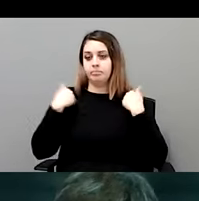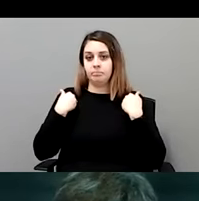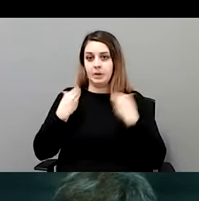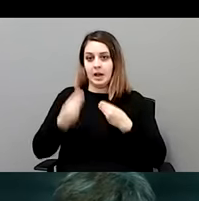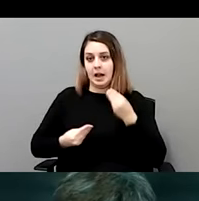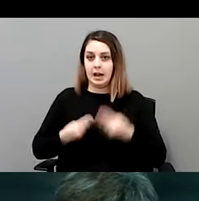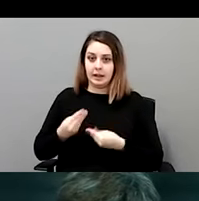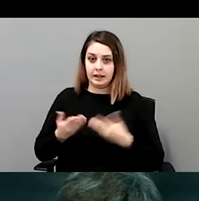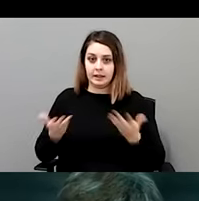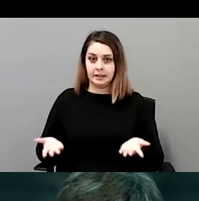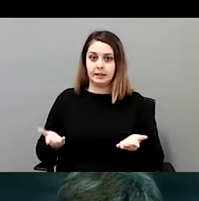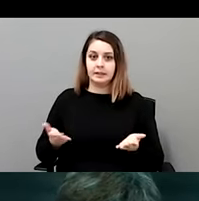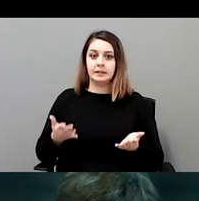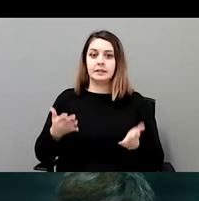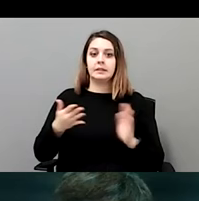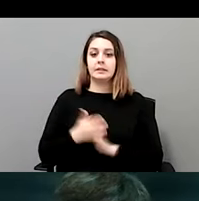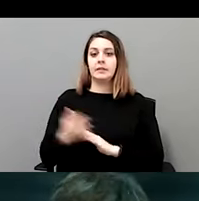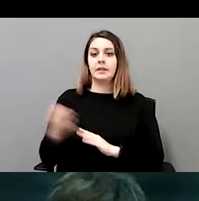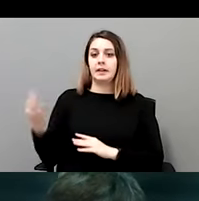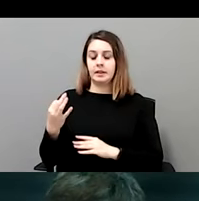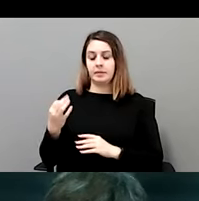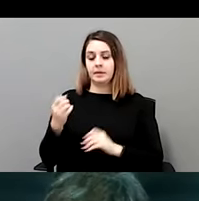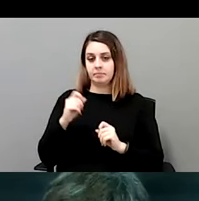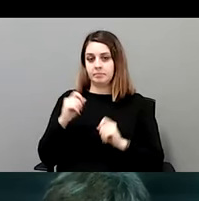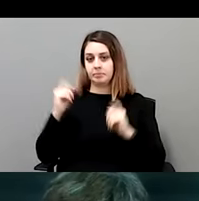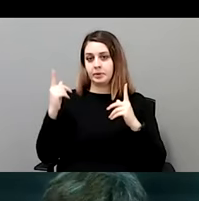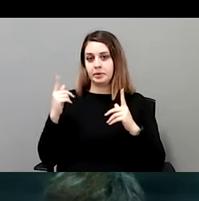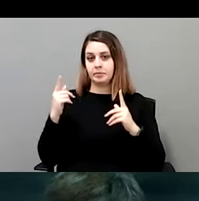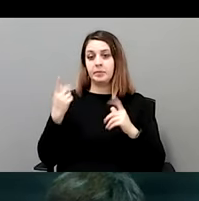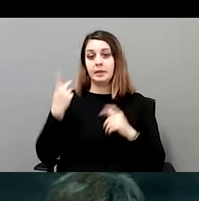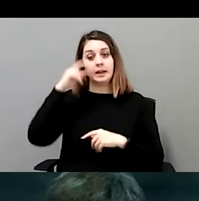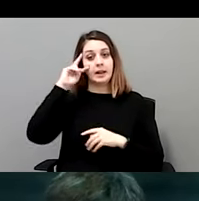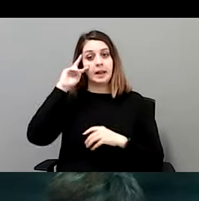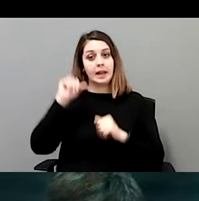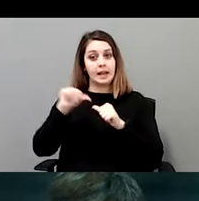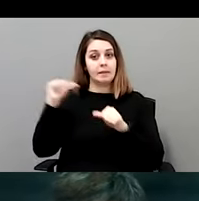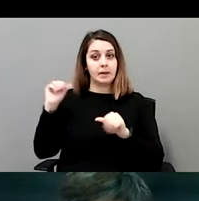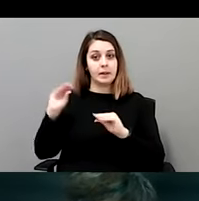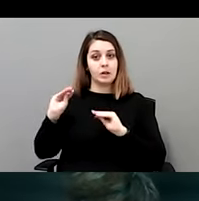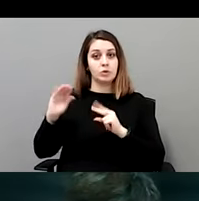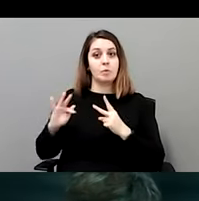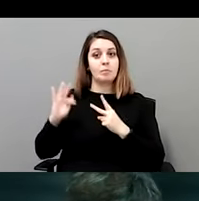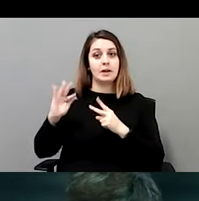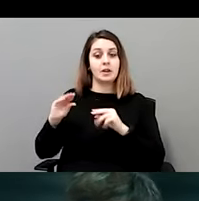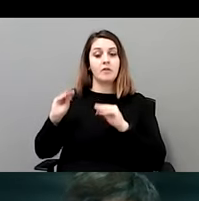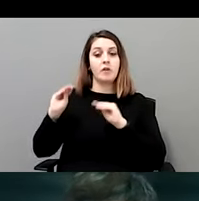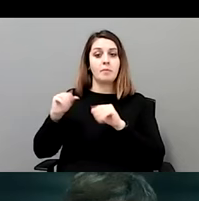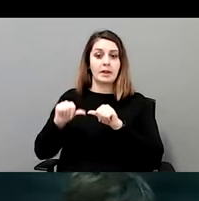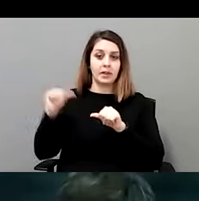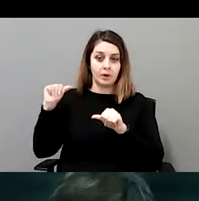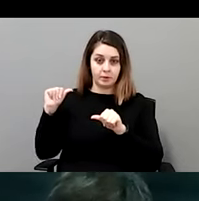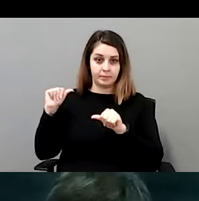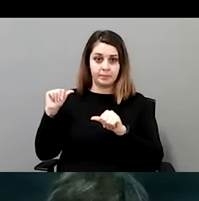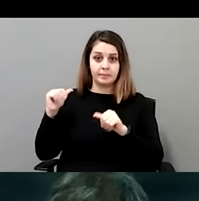lo tanto, se tiene que tener en cuenta su experiencia y su formación previa. Lo